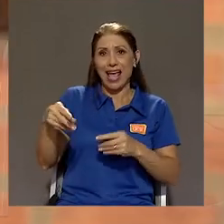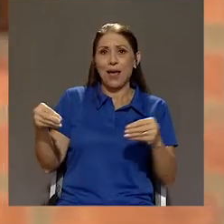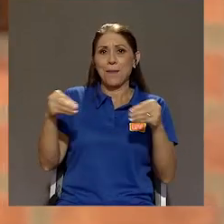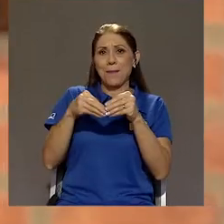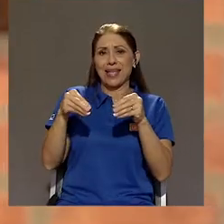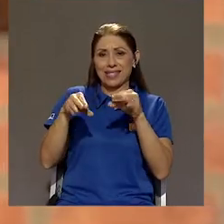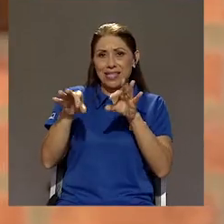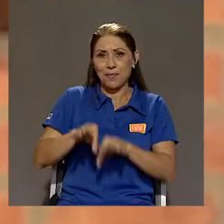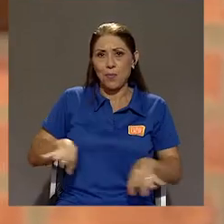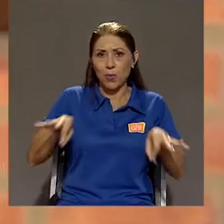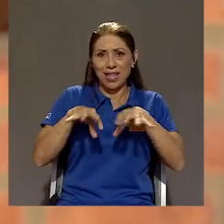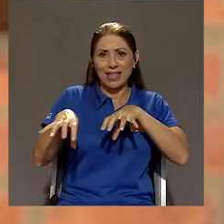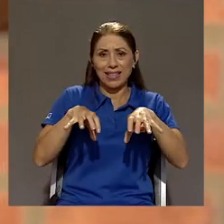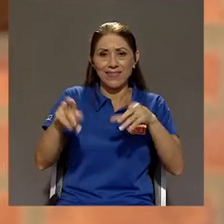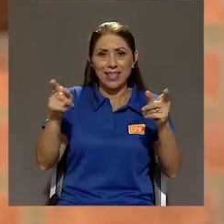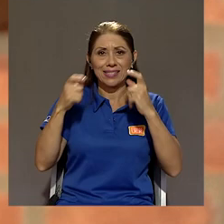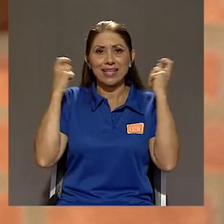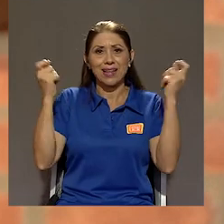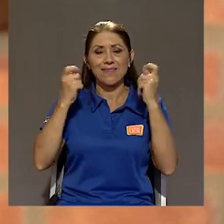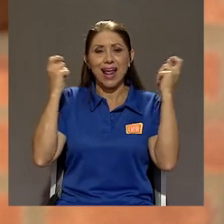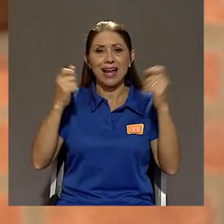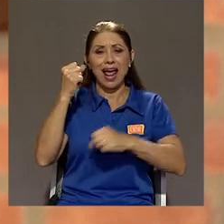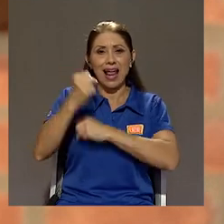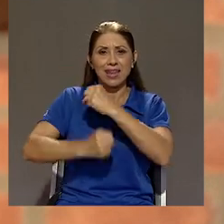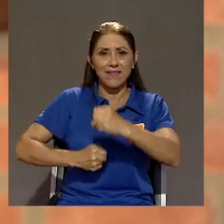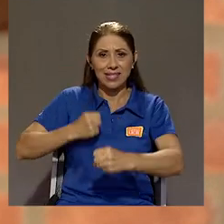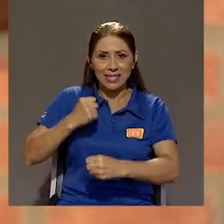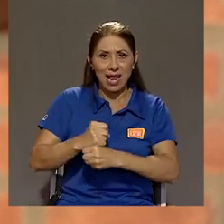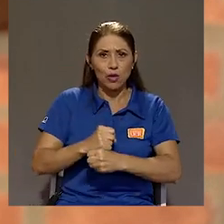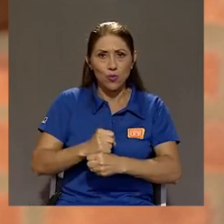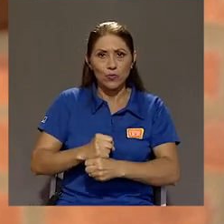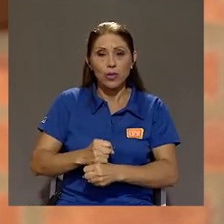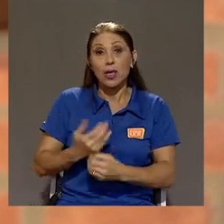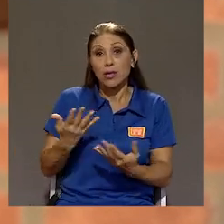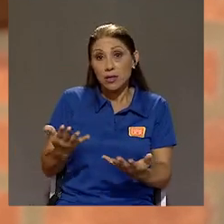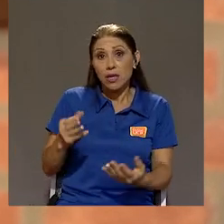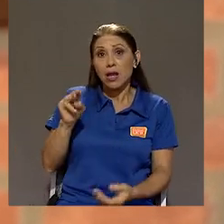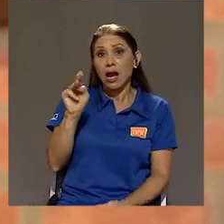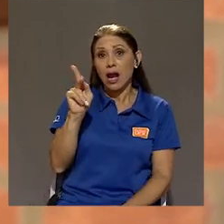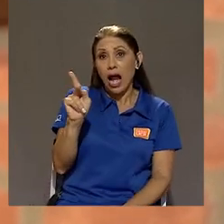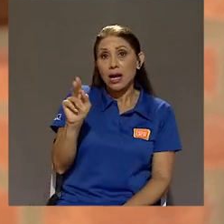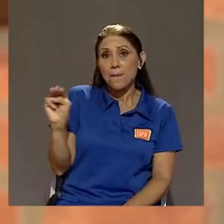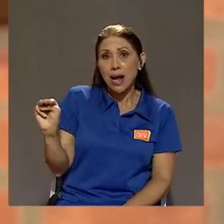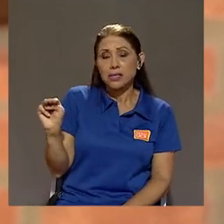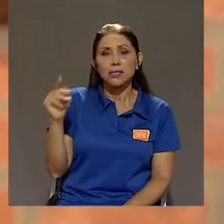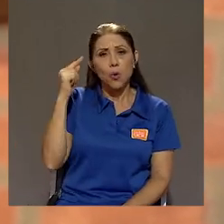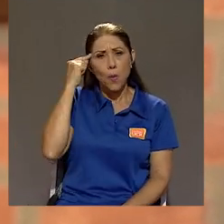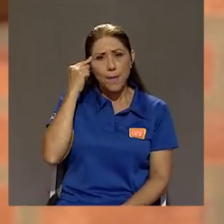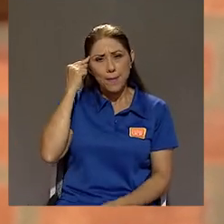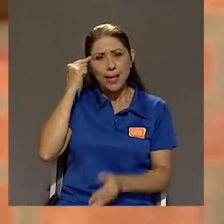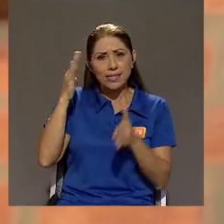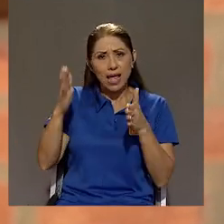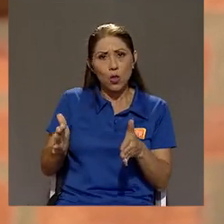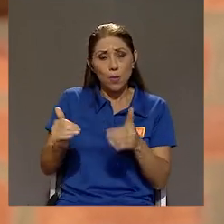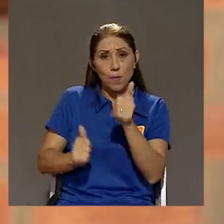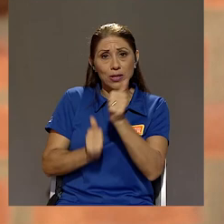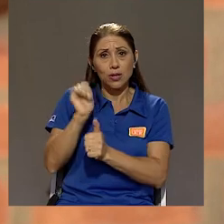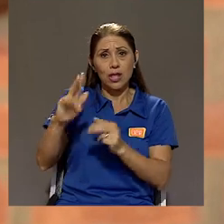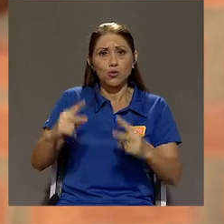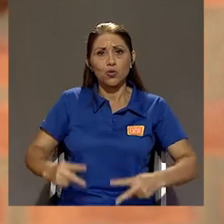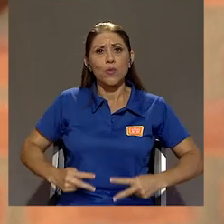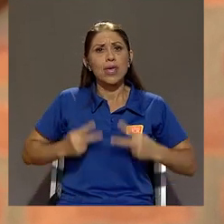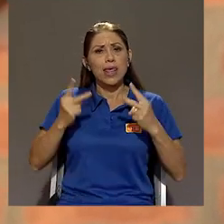más relevante que se hizo para celebrar el aniversario. Y siendo un pensador que dedicó la mayor parte de su vida